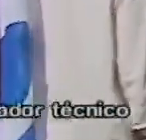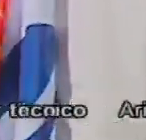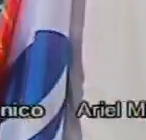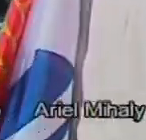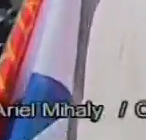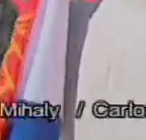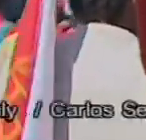¡Gracias!